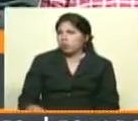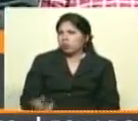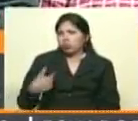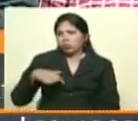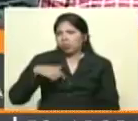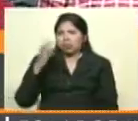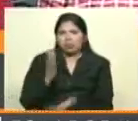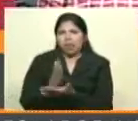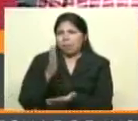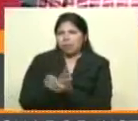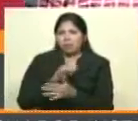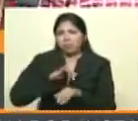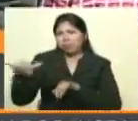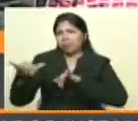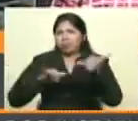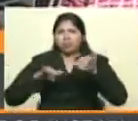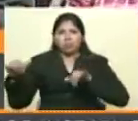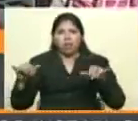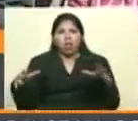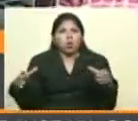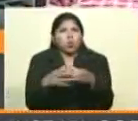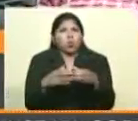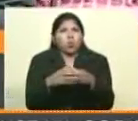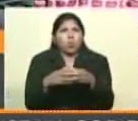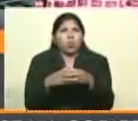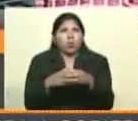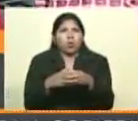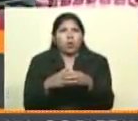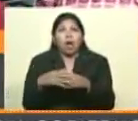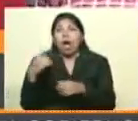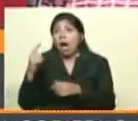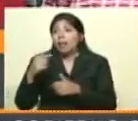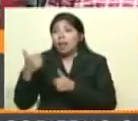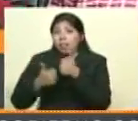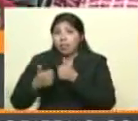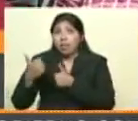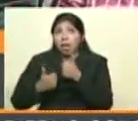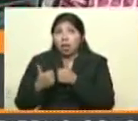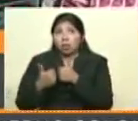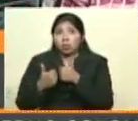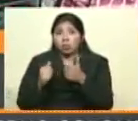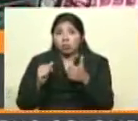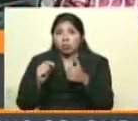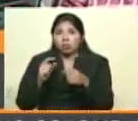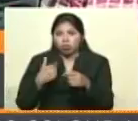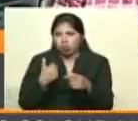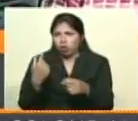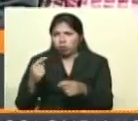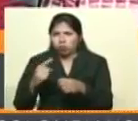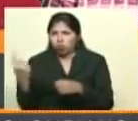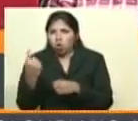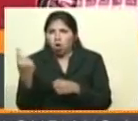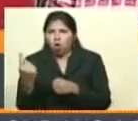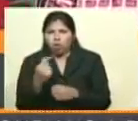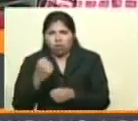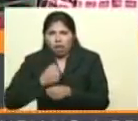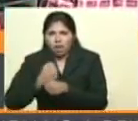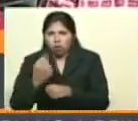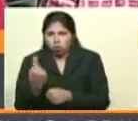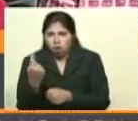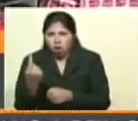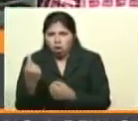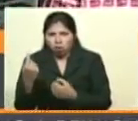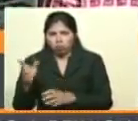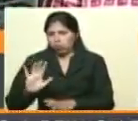tiempo, ¿no? Somos un equipo, somos un colectivo. Hay un candidato presidencial que pertenece a un colectivo, ¿no? Nosotros tenemos 19